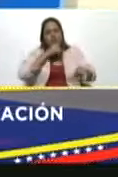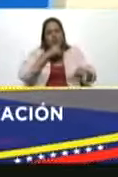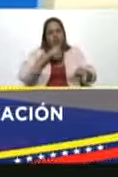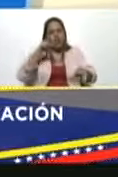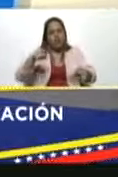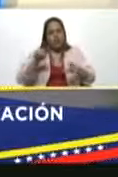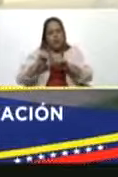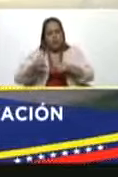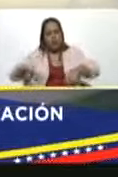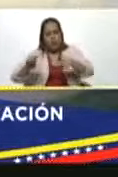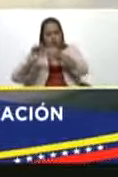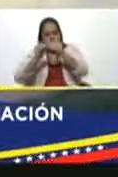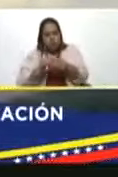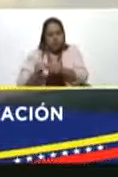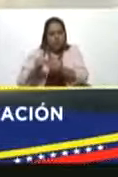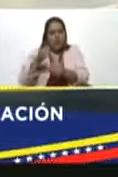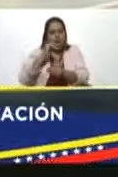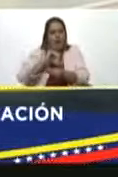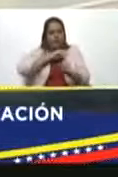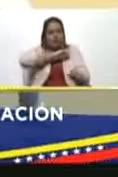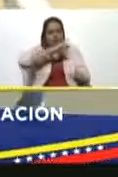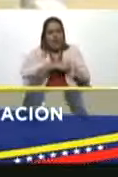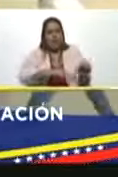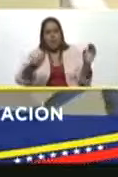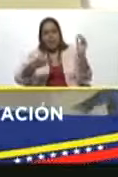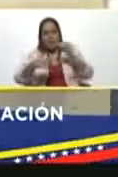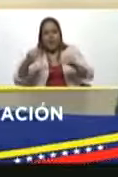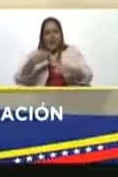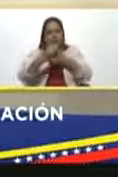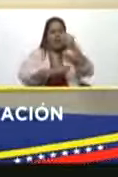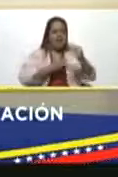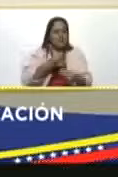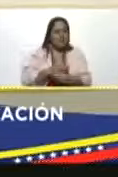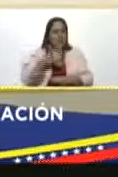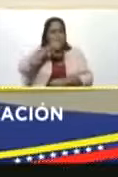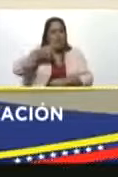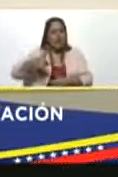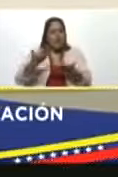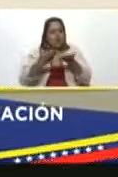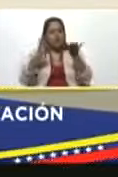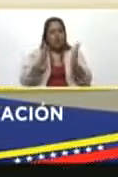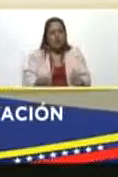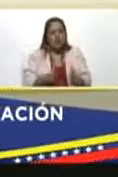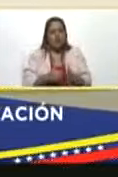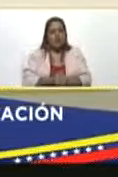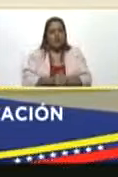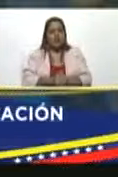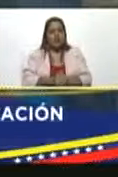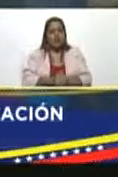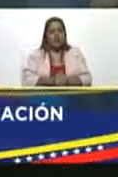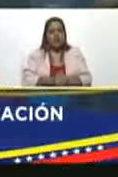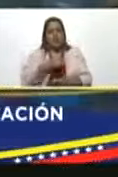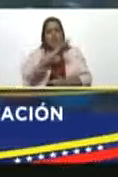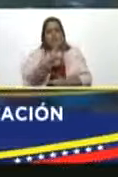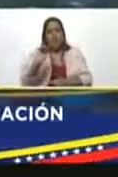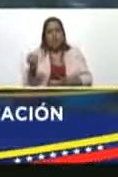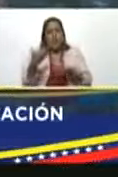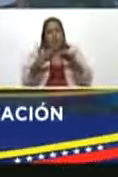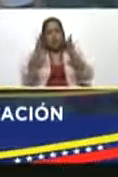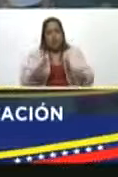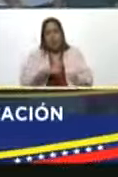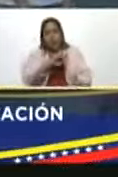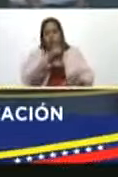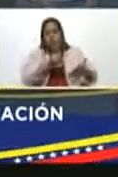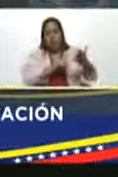está, que va a fortalecer y a formar a una población estudiantil de más de 300 estudiantes